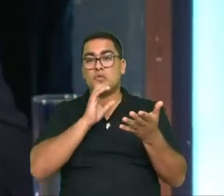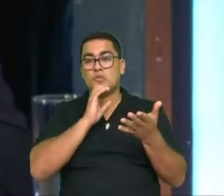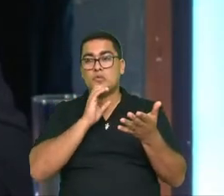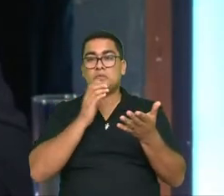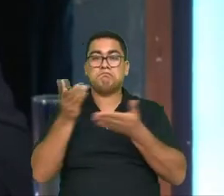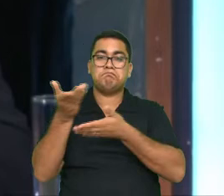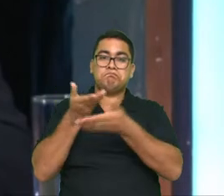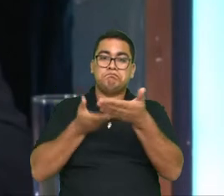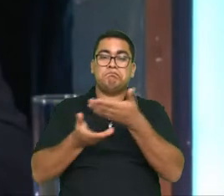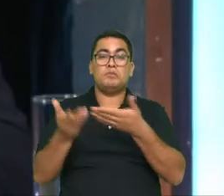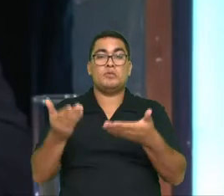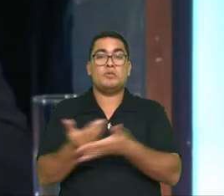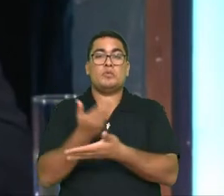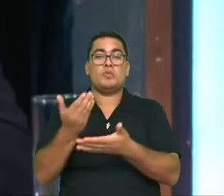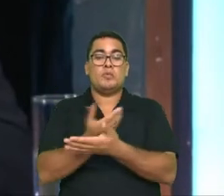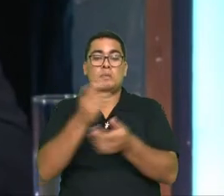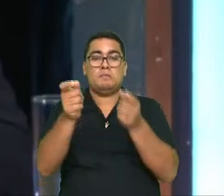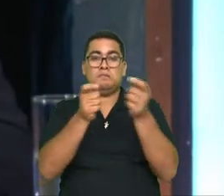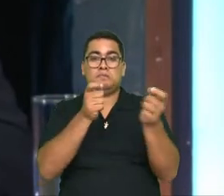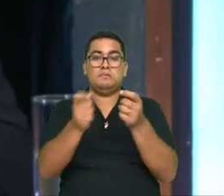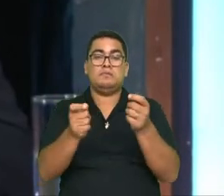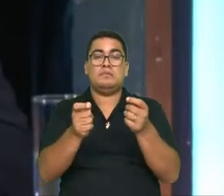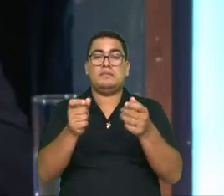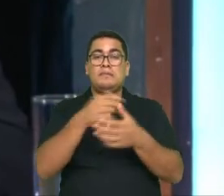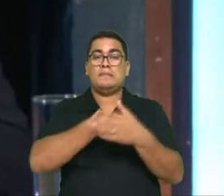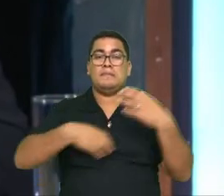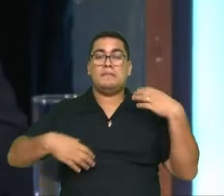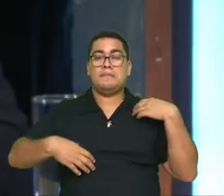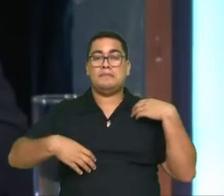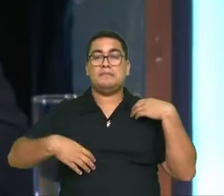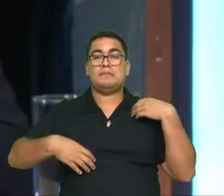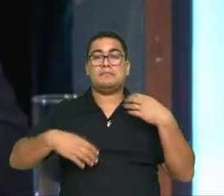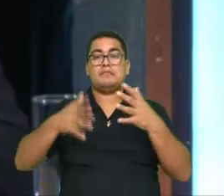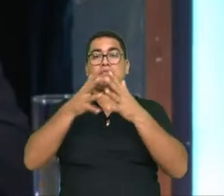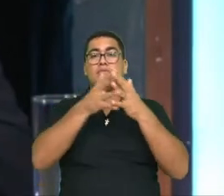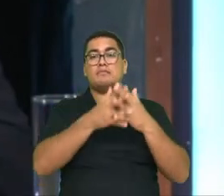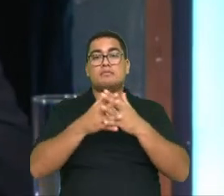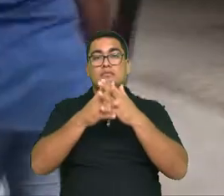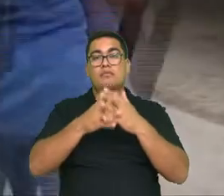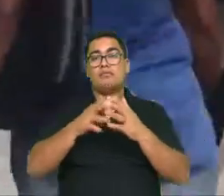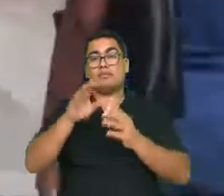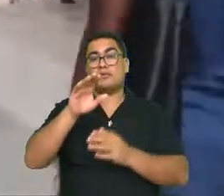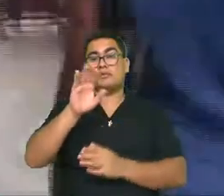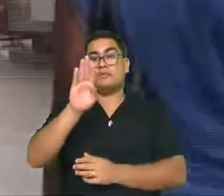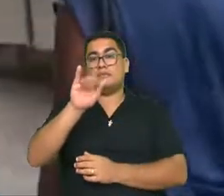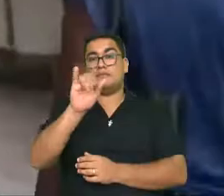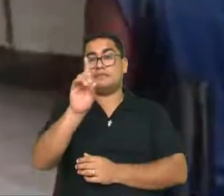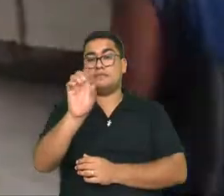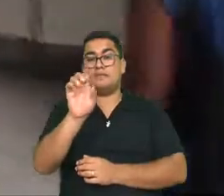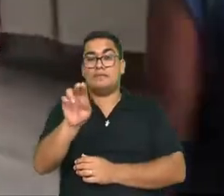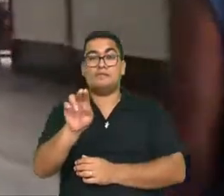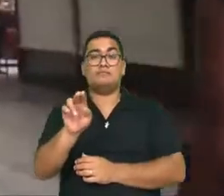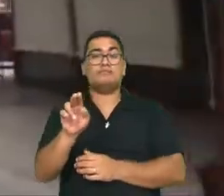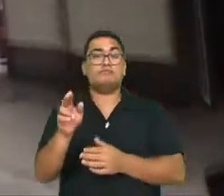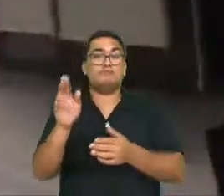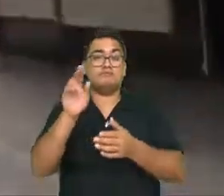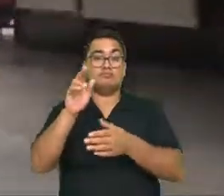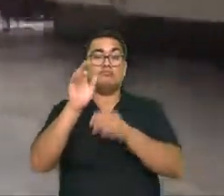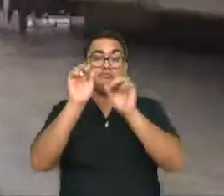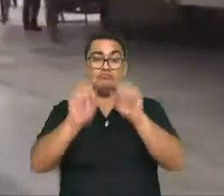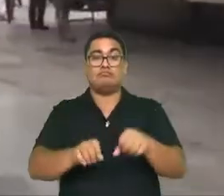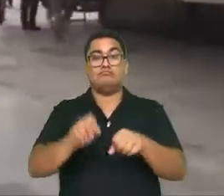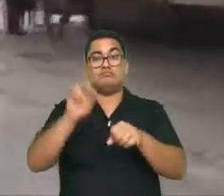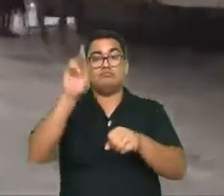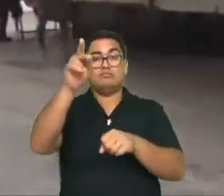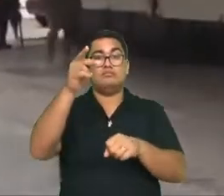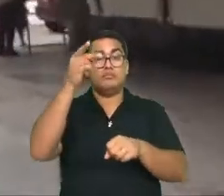será la nueva administración del recién electo presidente de Estados Unidos, John Biden, revirtiendo así las políticas